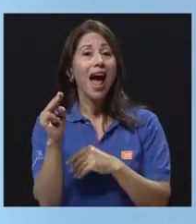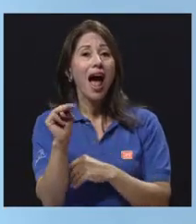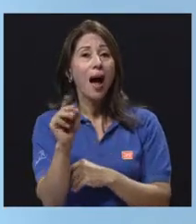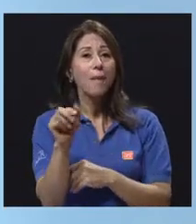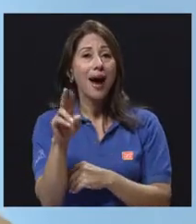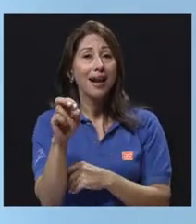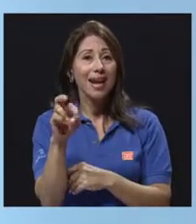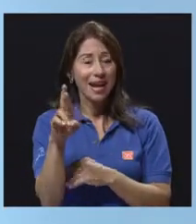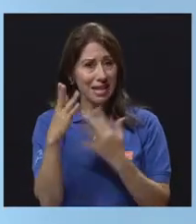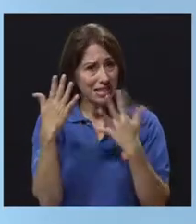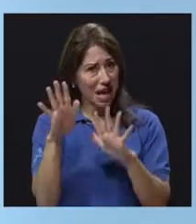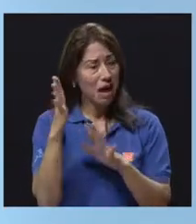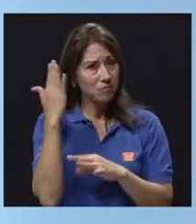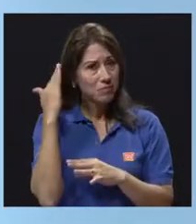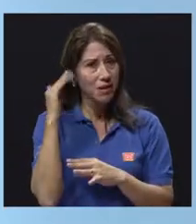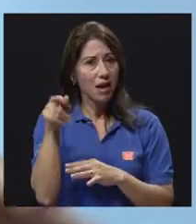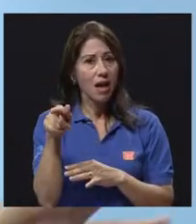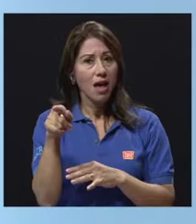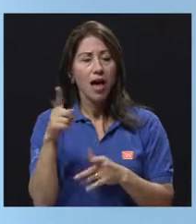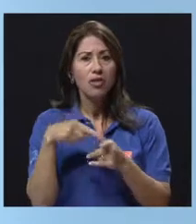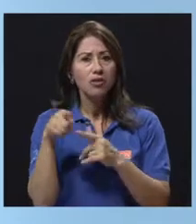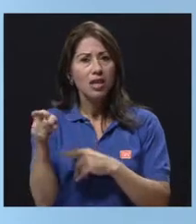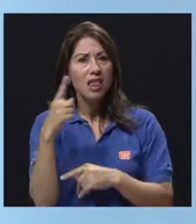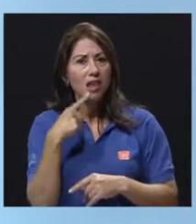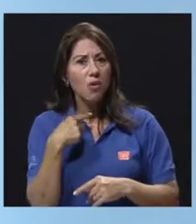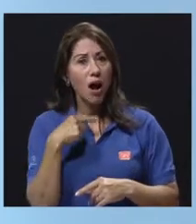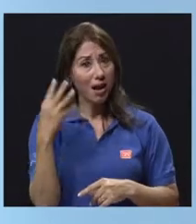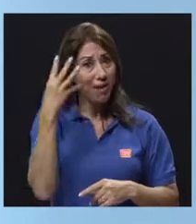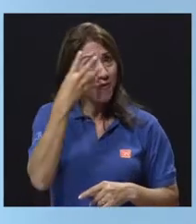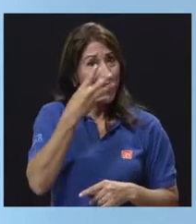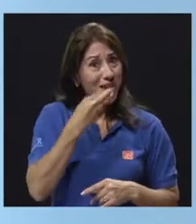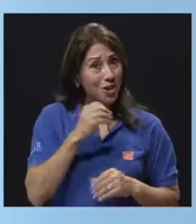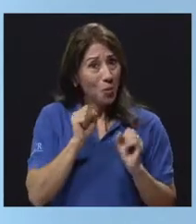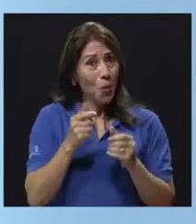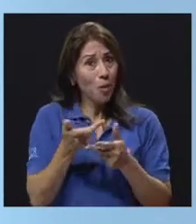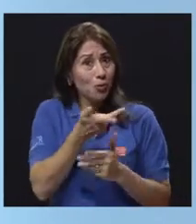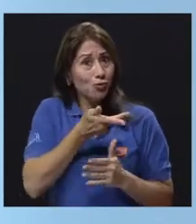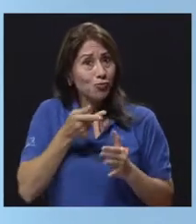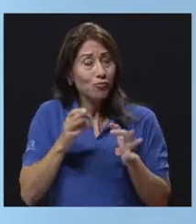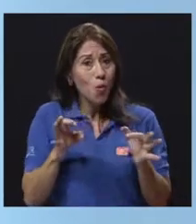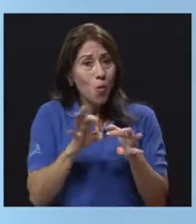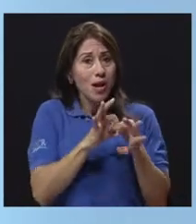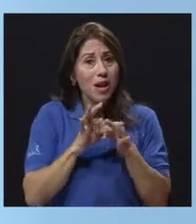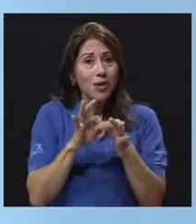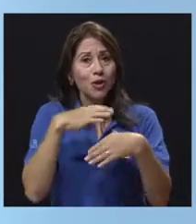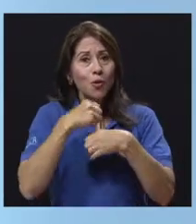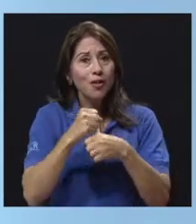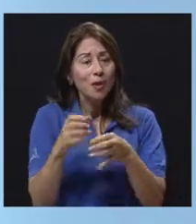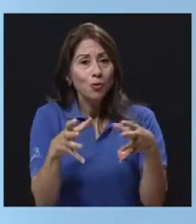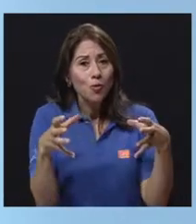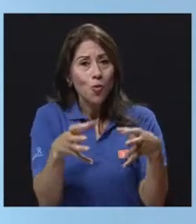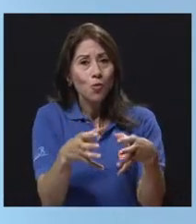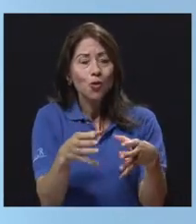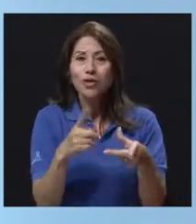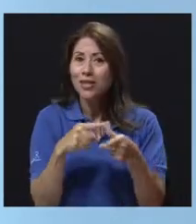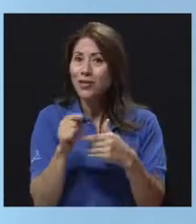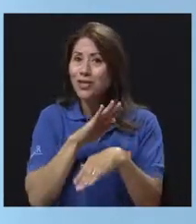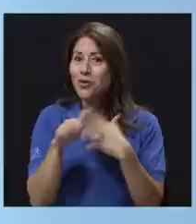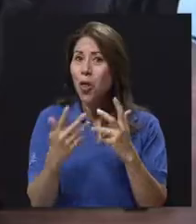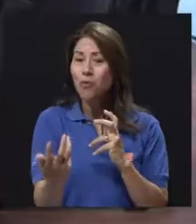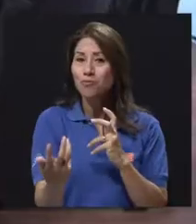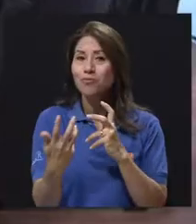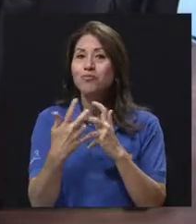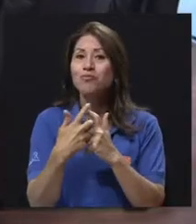tenido. Y dijo, qué bonito, o sea, ¿por qué no nos unimos y lo hacemos juntos? ¿Verdad? Entonces fue como que calzó todo en su momento,